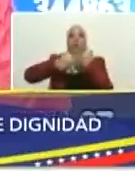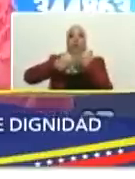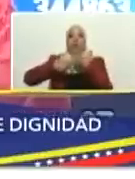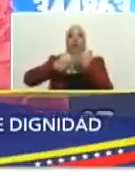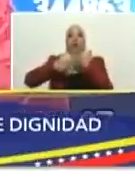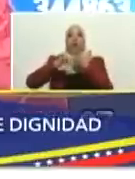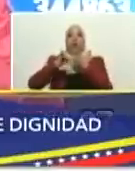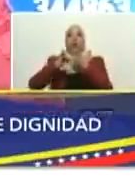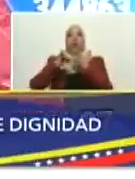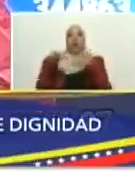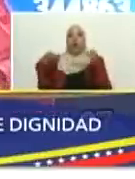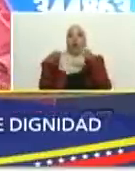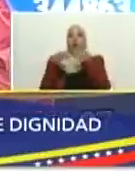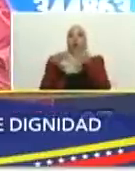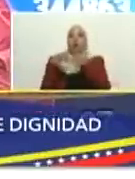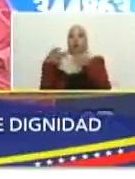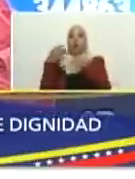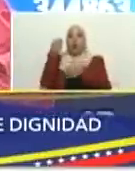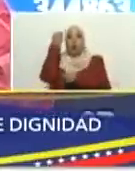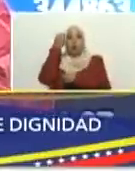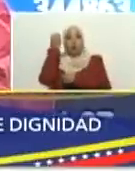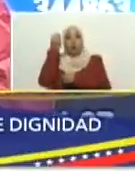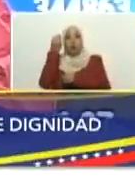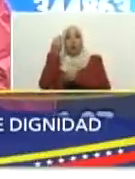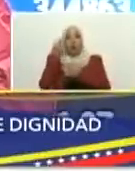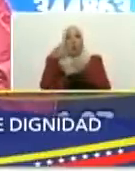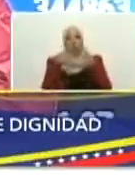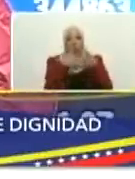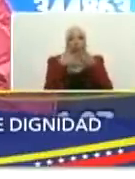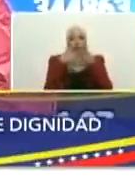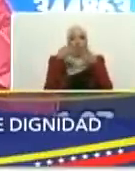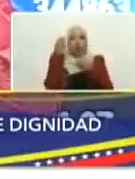Y la OFAC le dice con su mente colonial,